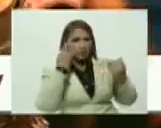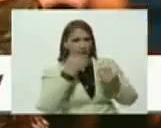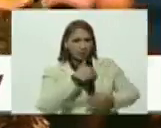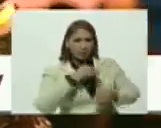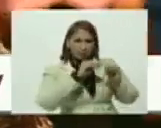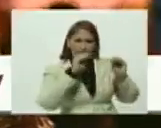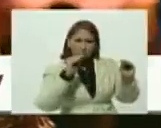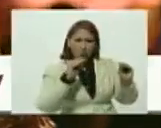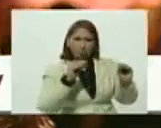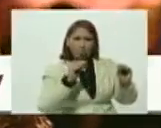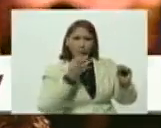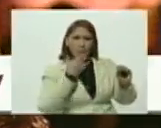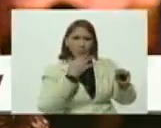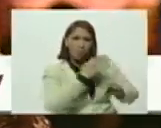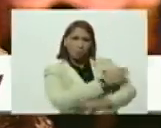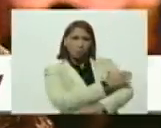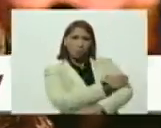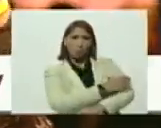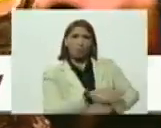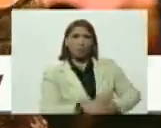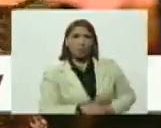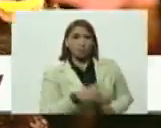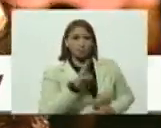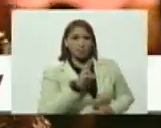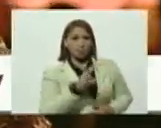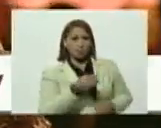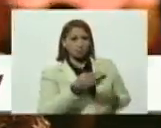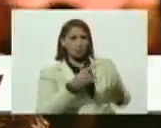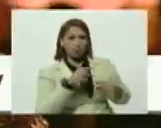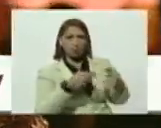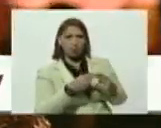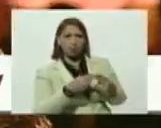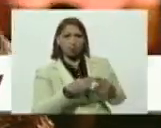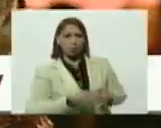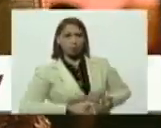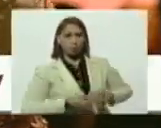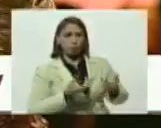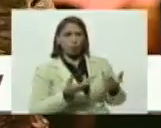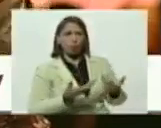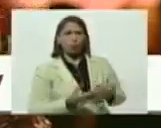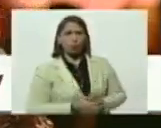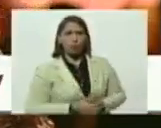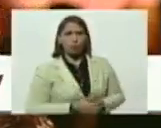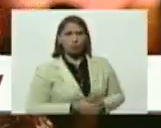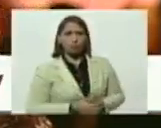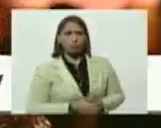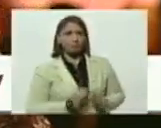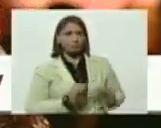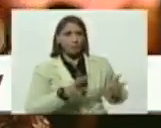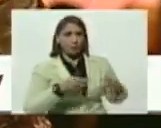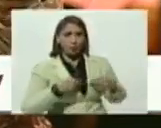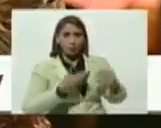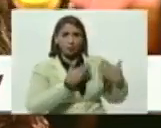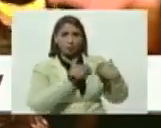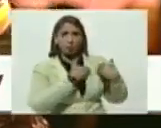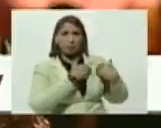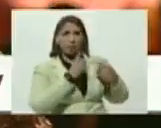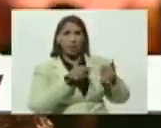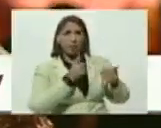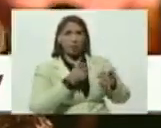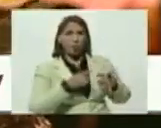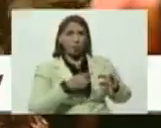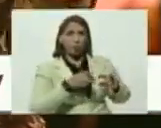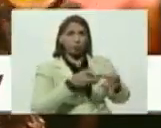ellos que mientras la oposición venezolana a ustedes nunca les ha dado la oportunidad ni siquiera de asumir una responsabilidad en algún